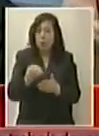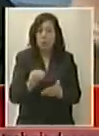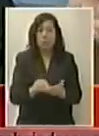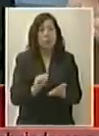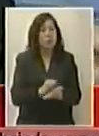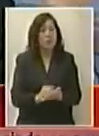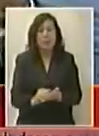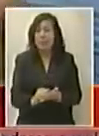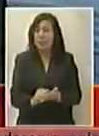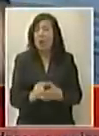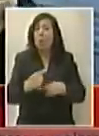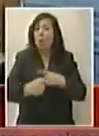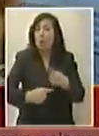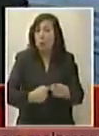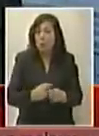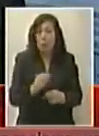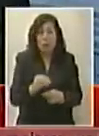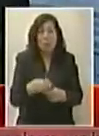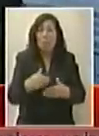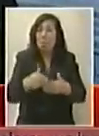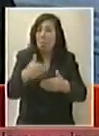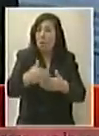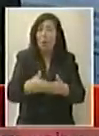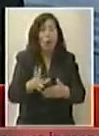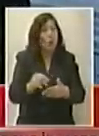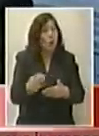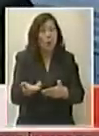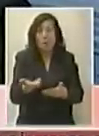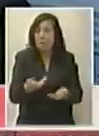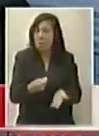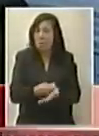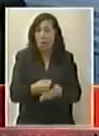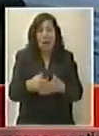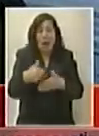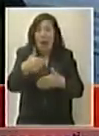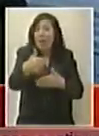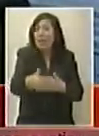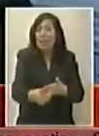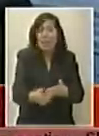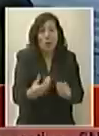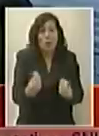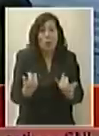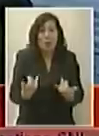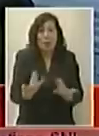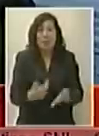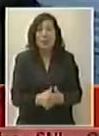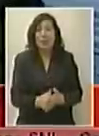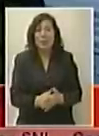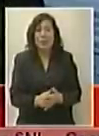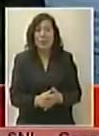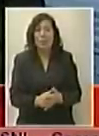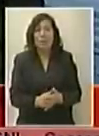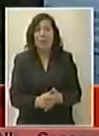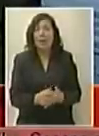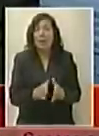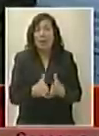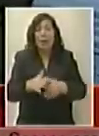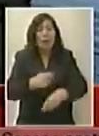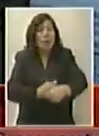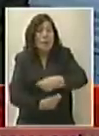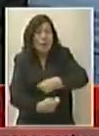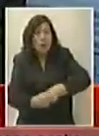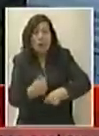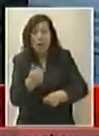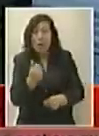por este mes y al próximo mes solo por este mes no les vamos a pagar por adelantado como ha venido sucediendo ahora el gran negocio para